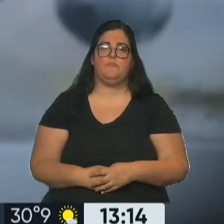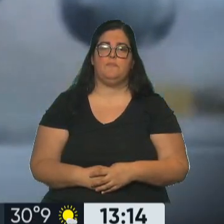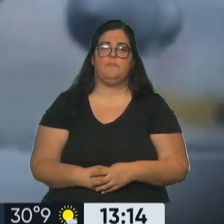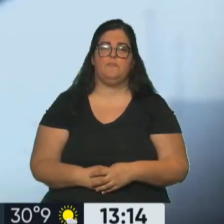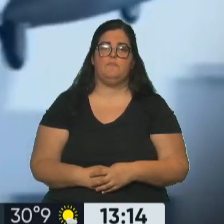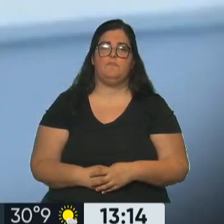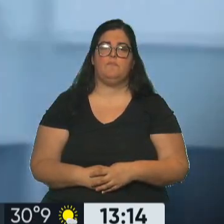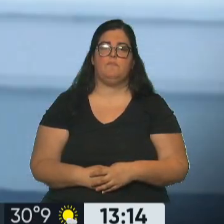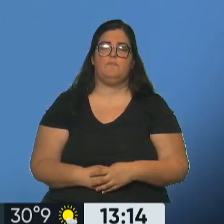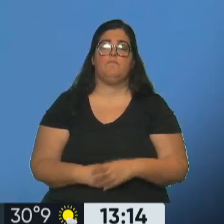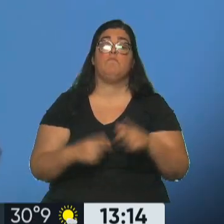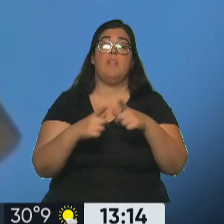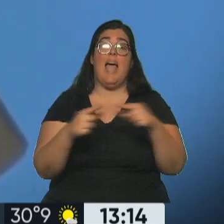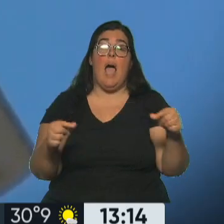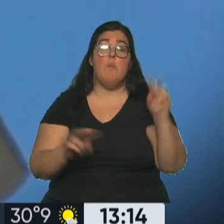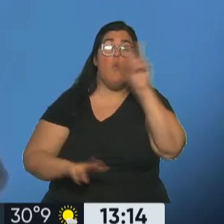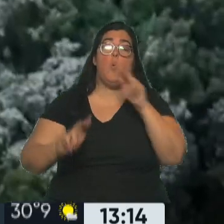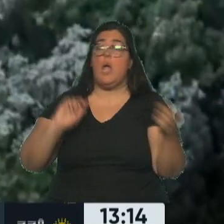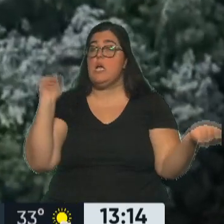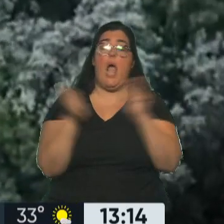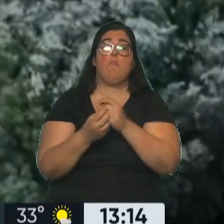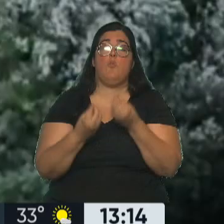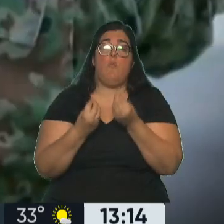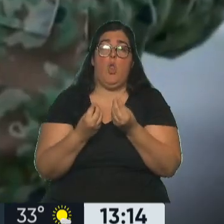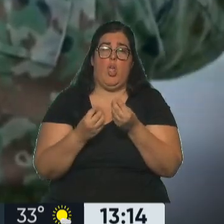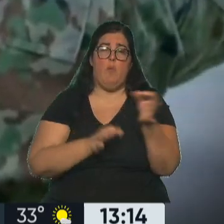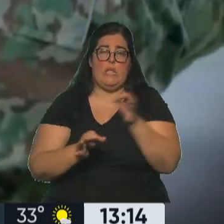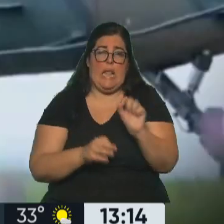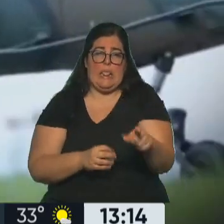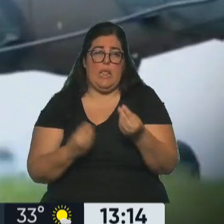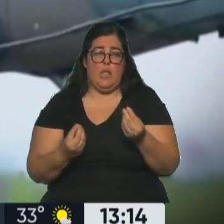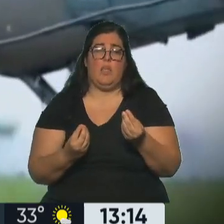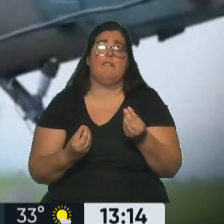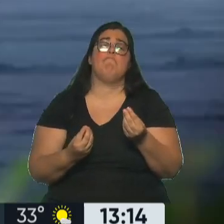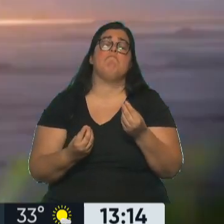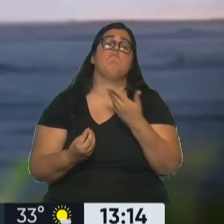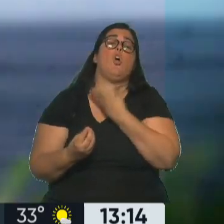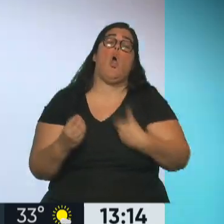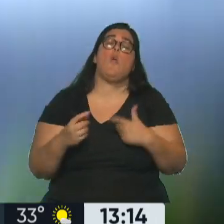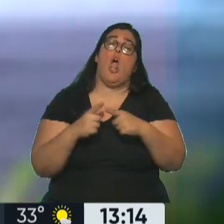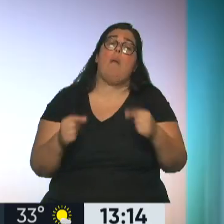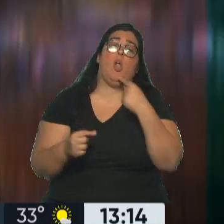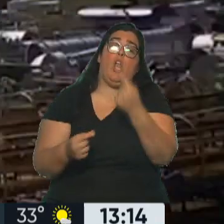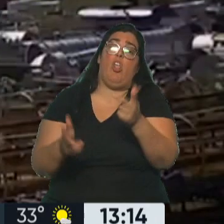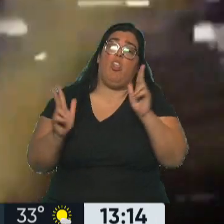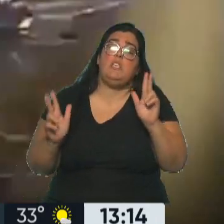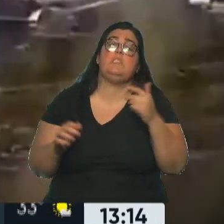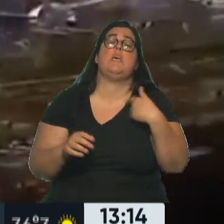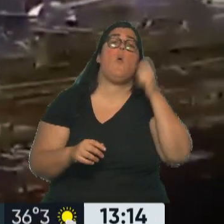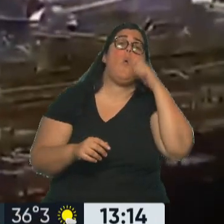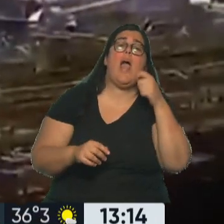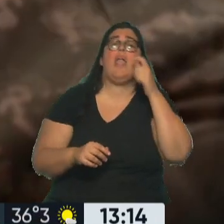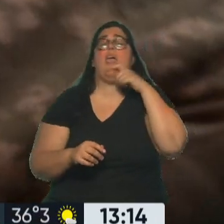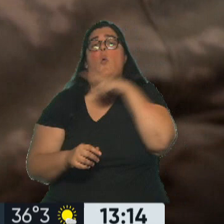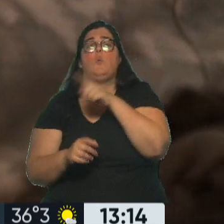Los motivos por los cuales Japón adopta este giro copernicano en su estrategia tienen que ver, según el gobierno nipón, con la guerra de Rusia contra Ucrania